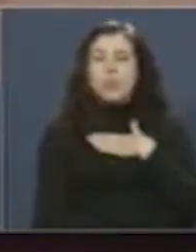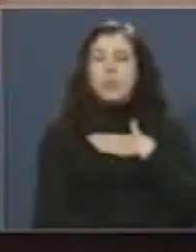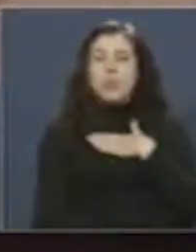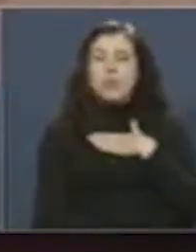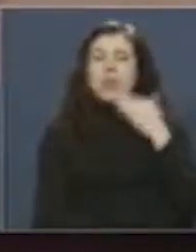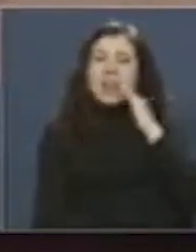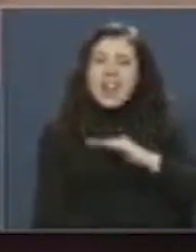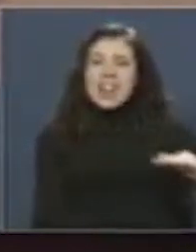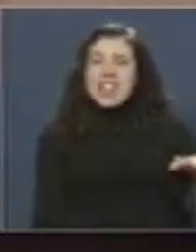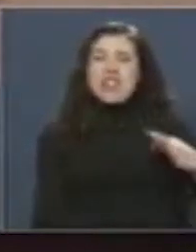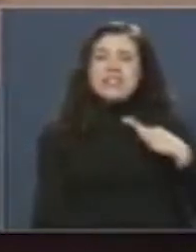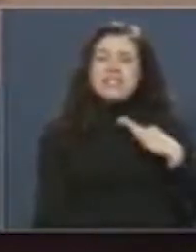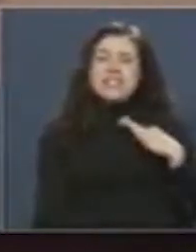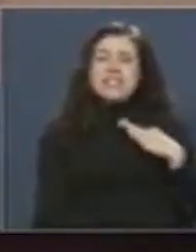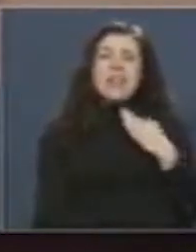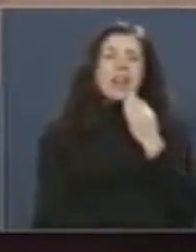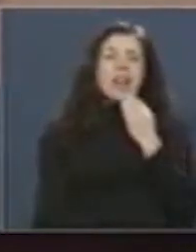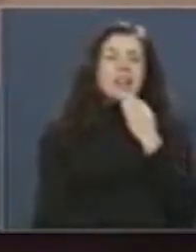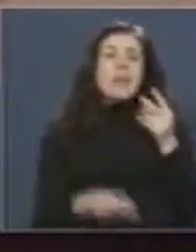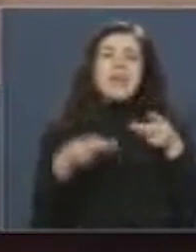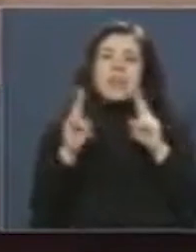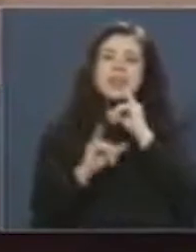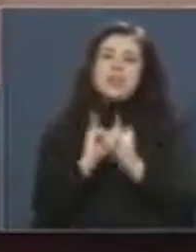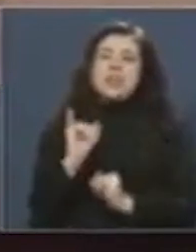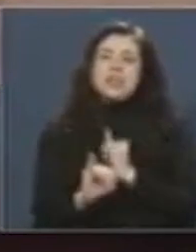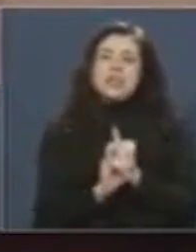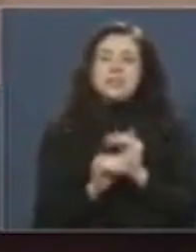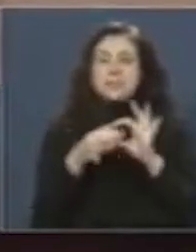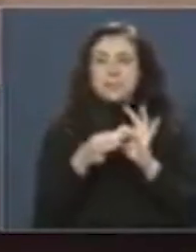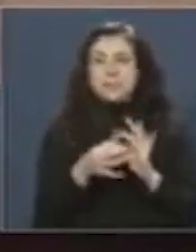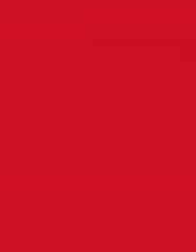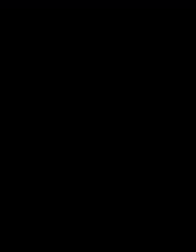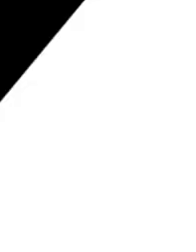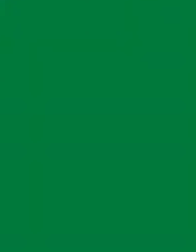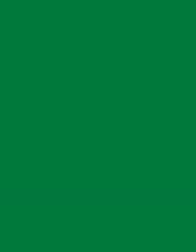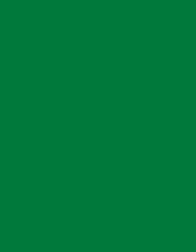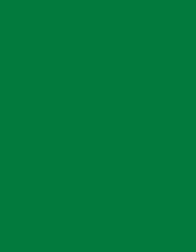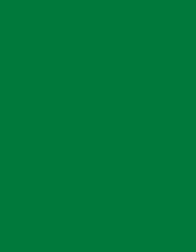de niños, de civiles y también el derecho internacional. Muchas gracias, Presidenta.